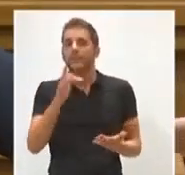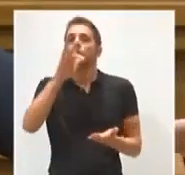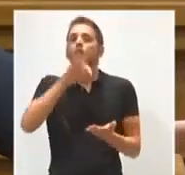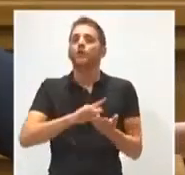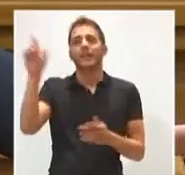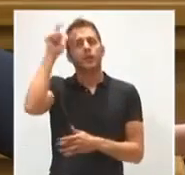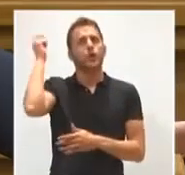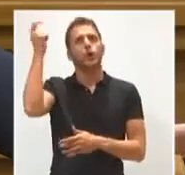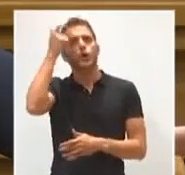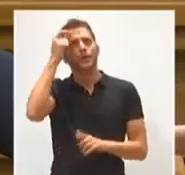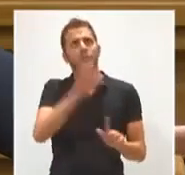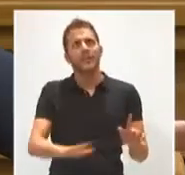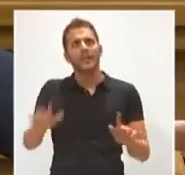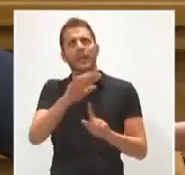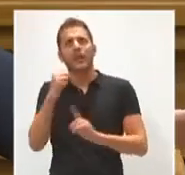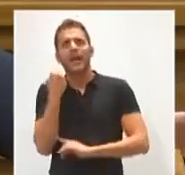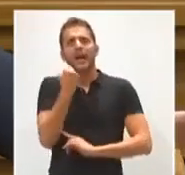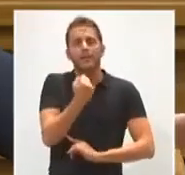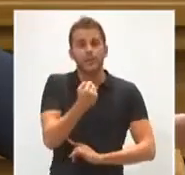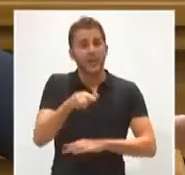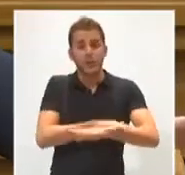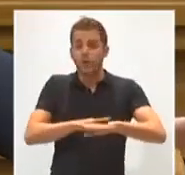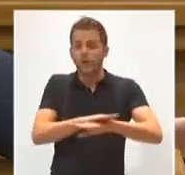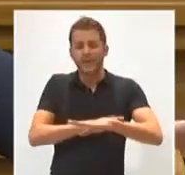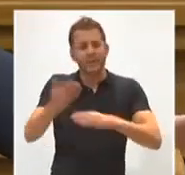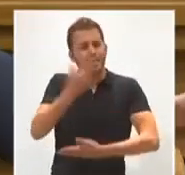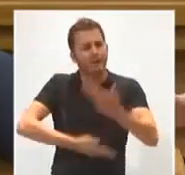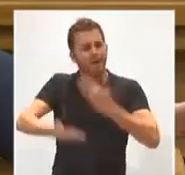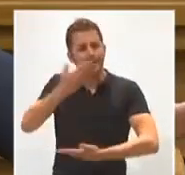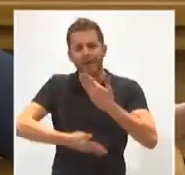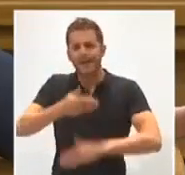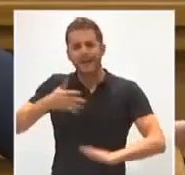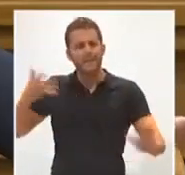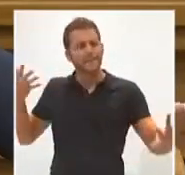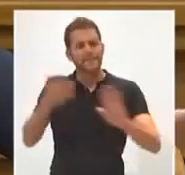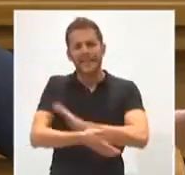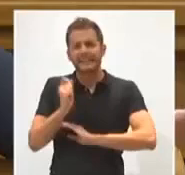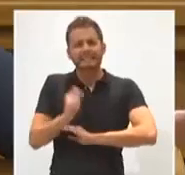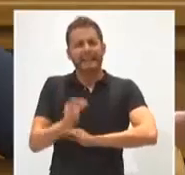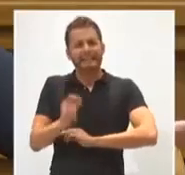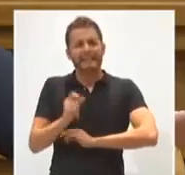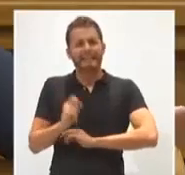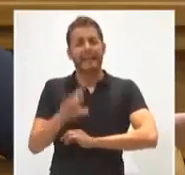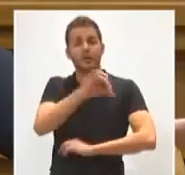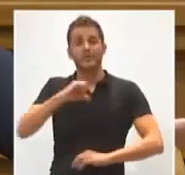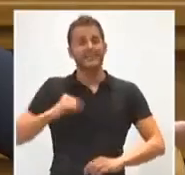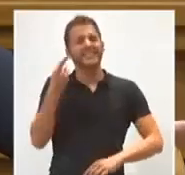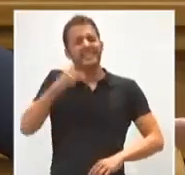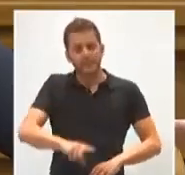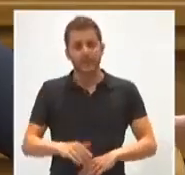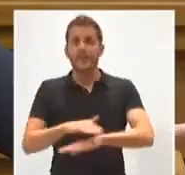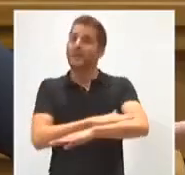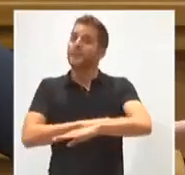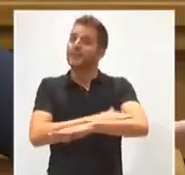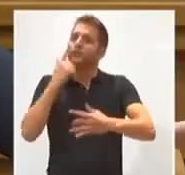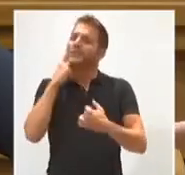nacional el gobierno está en coordinación permanente con nosotros y con todas las autonomías lo tengo que agradecer y los ministros de sanidad de